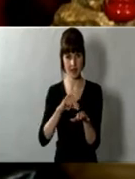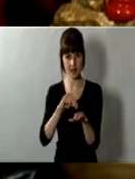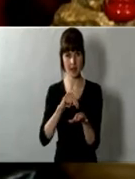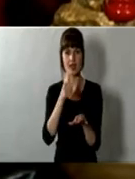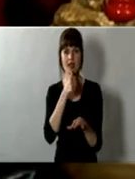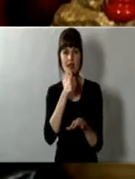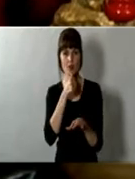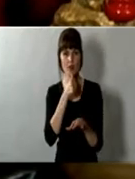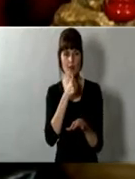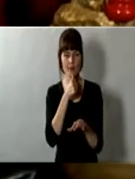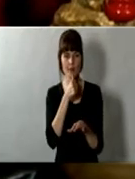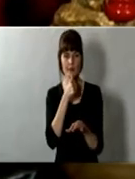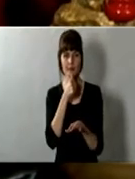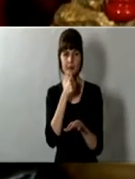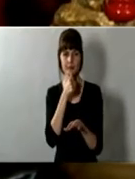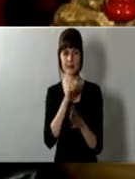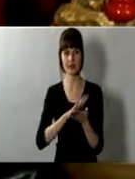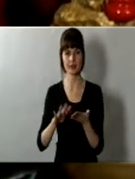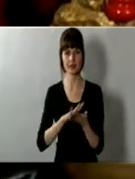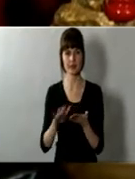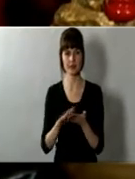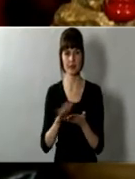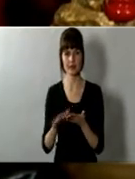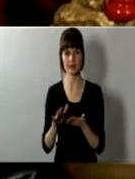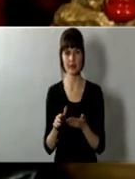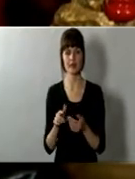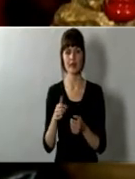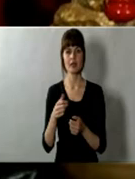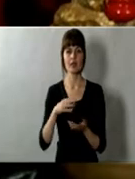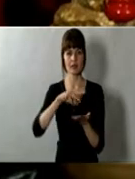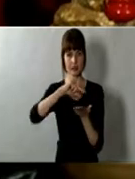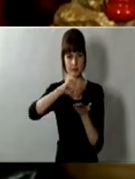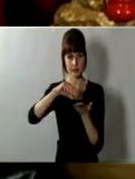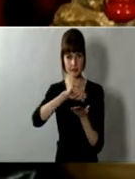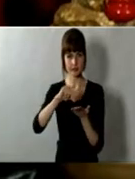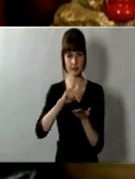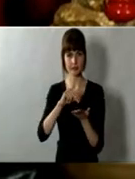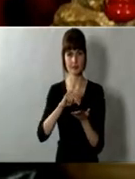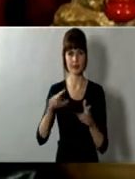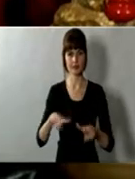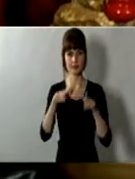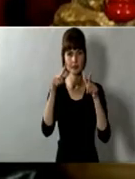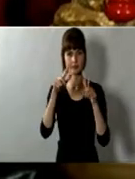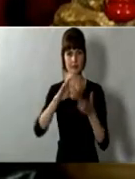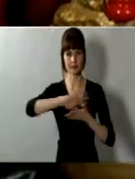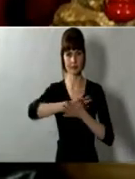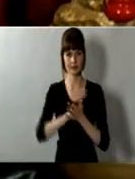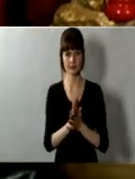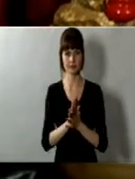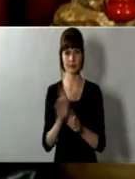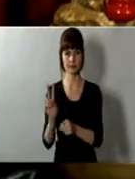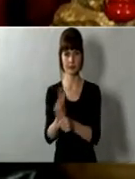agua Por lo tanto Tenemos cuatro elementos Condimenta Elimina El muladar Preserva Y también